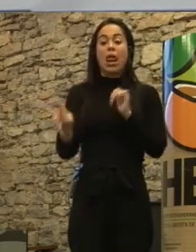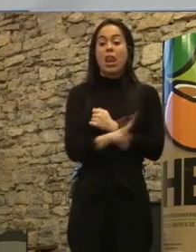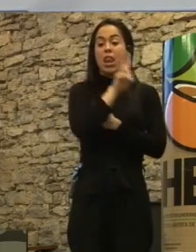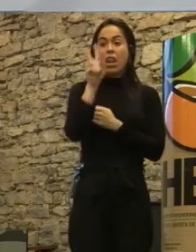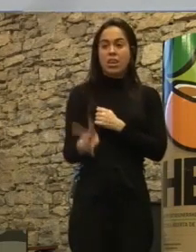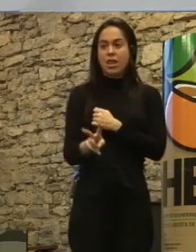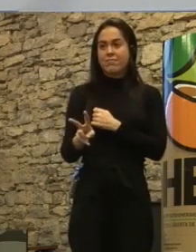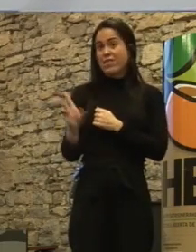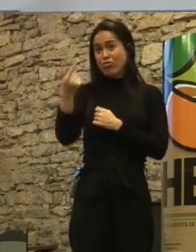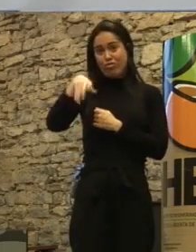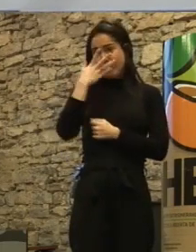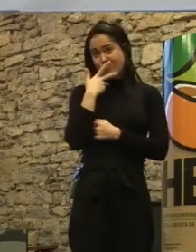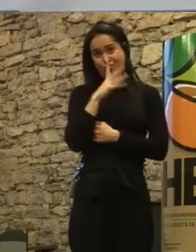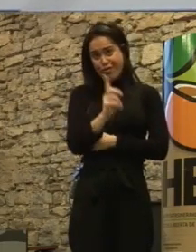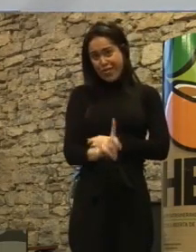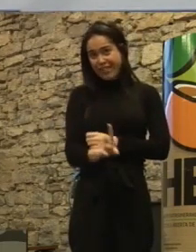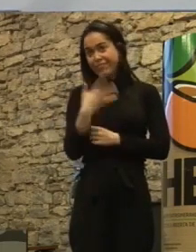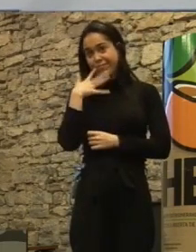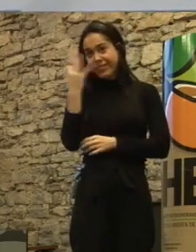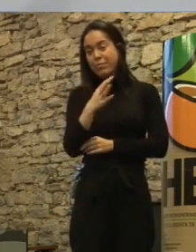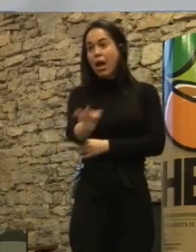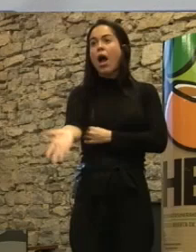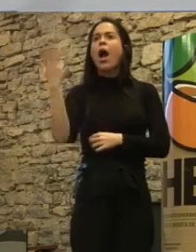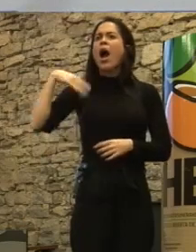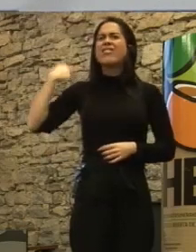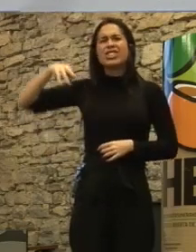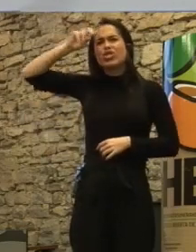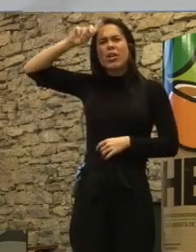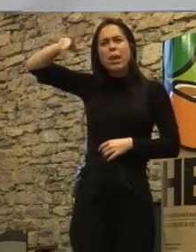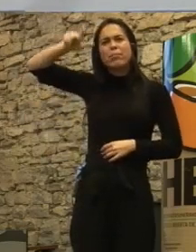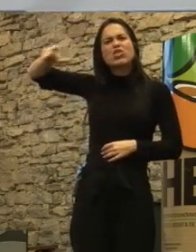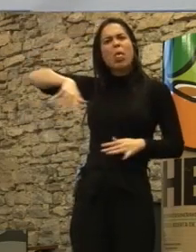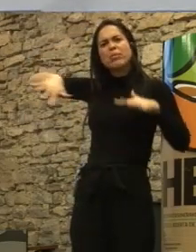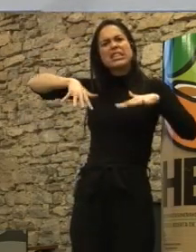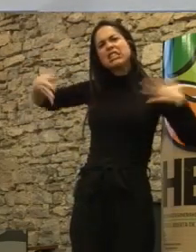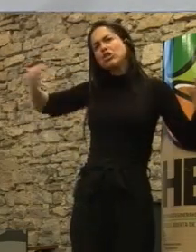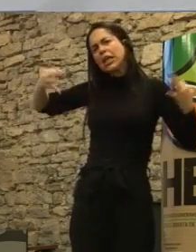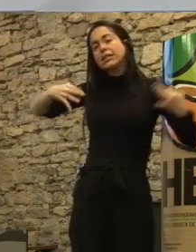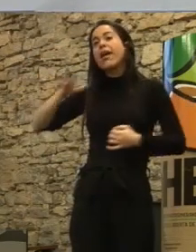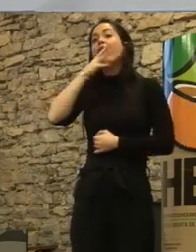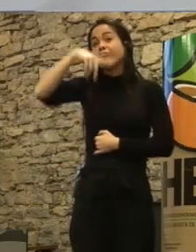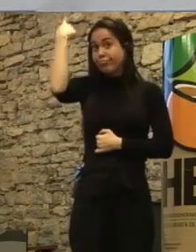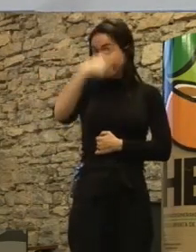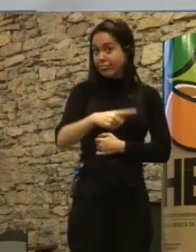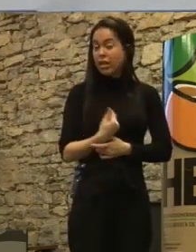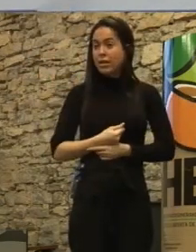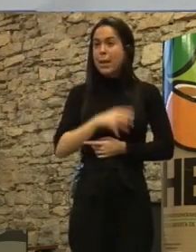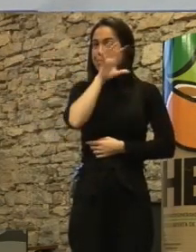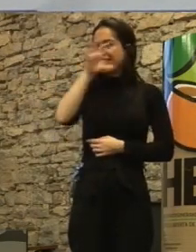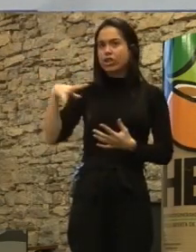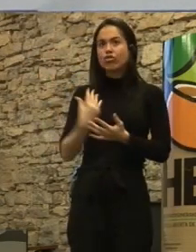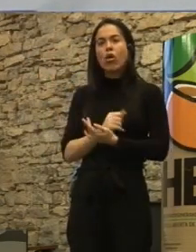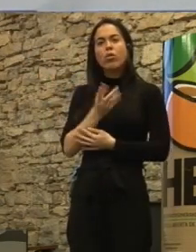nadie conocerá, pero que mientras tanto, que antes no se sabía nada de esto, ahora algo se sabe. Y como esto en todos los países. Por tanto,